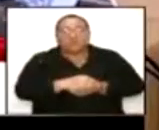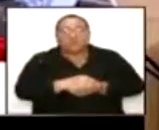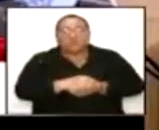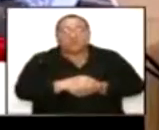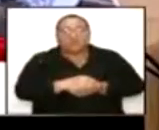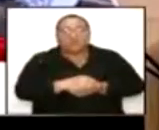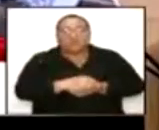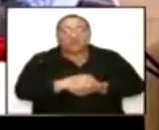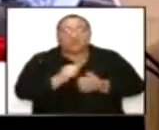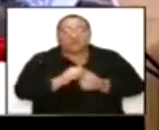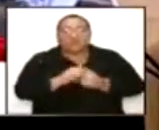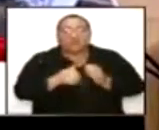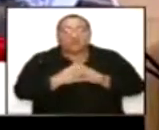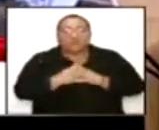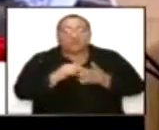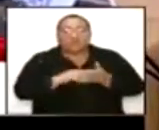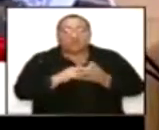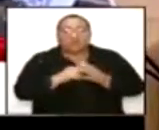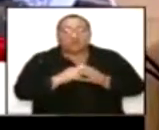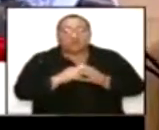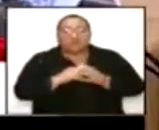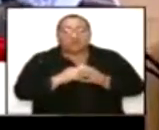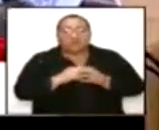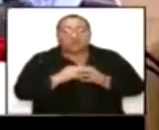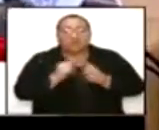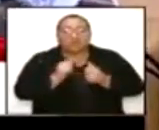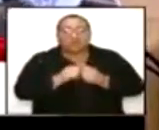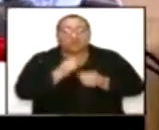y adolescentes en nuestro país, presidente, como corresponde. Gracias.